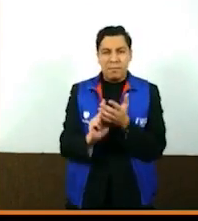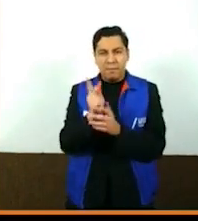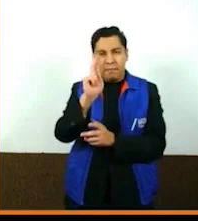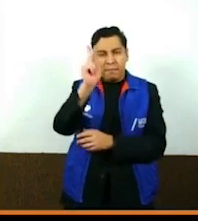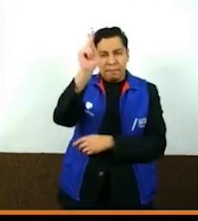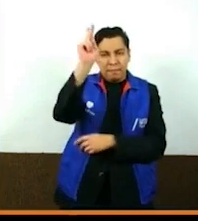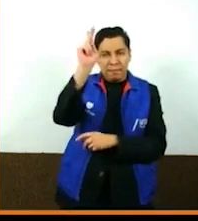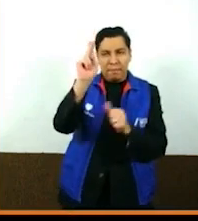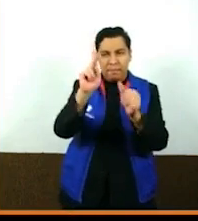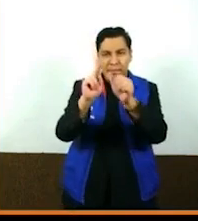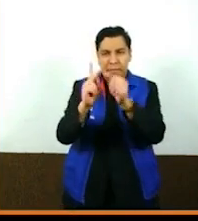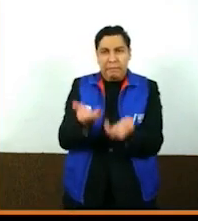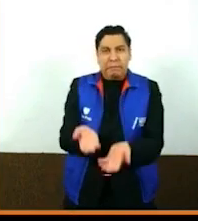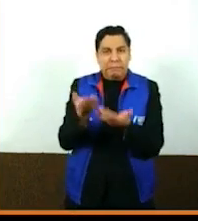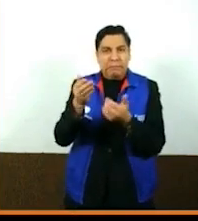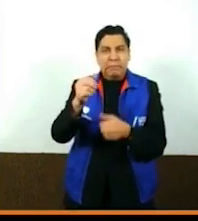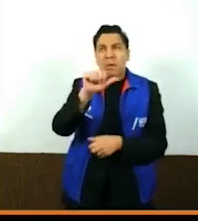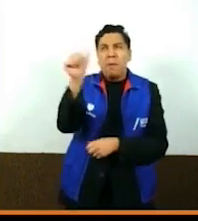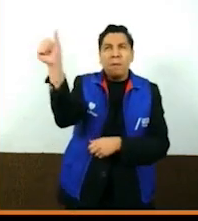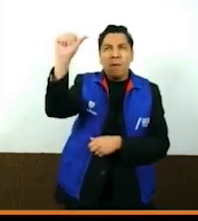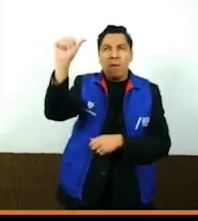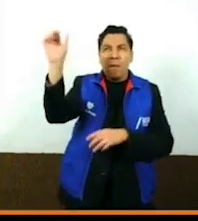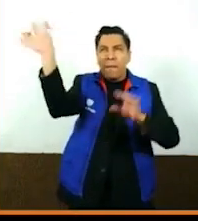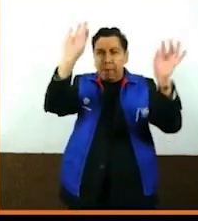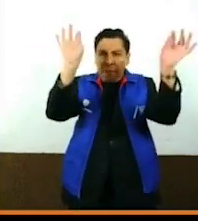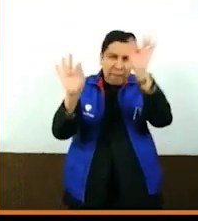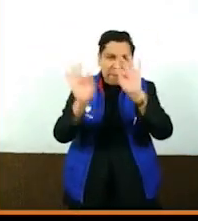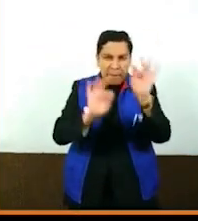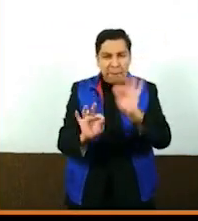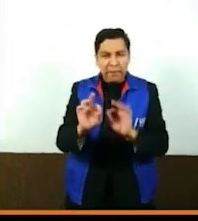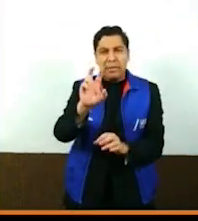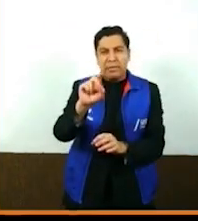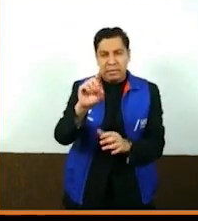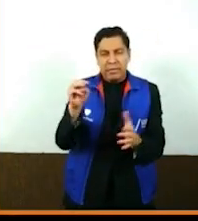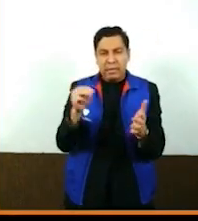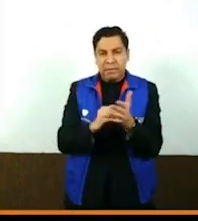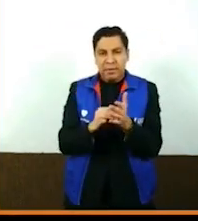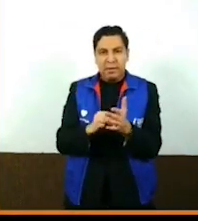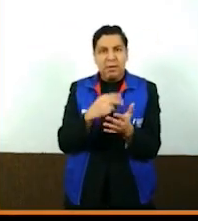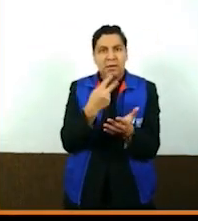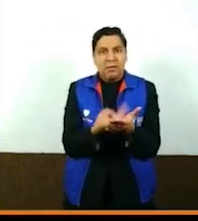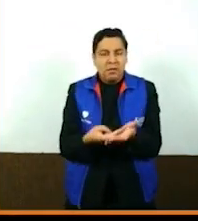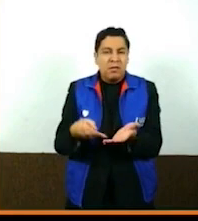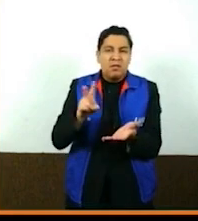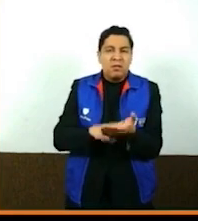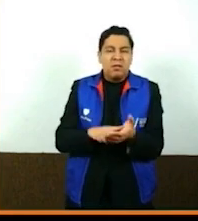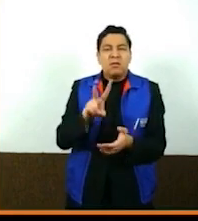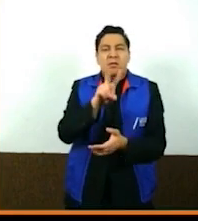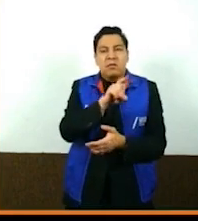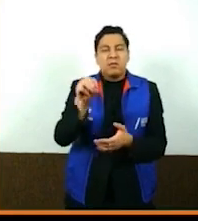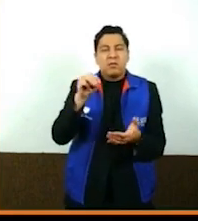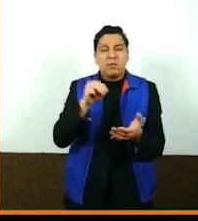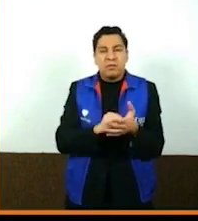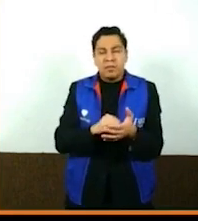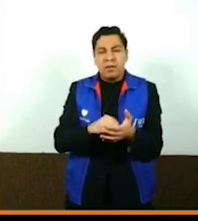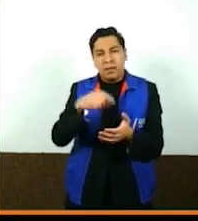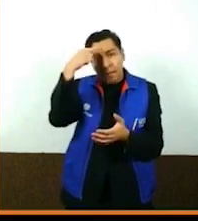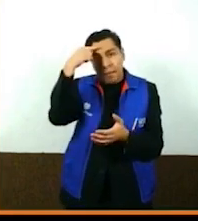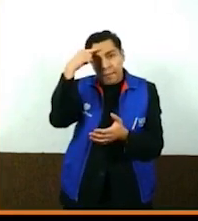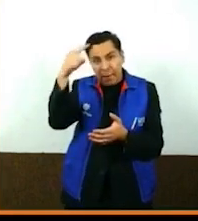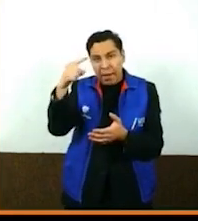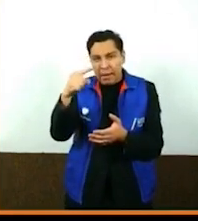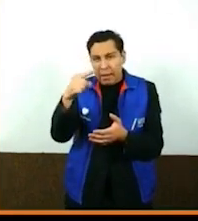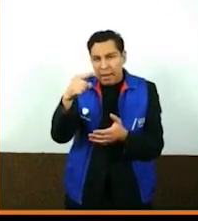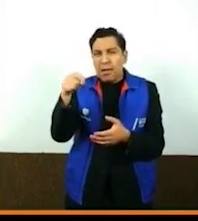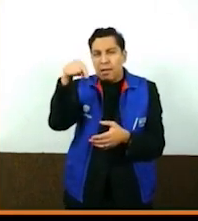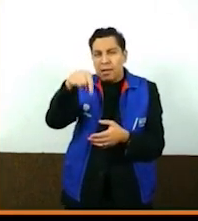aumentar la población en 30 mil abejas al inicio. Hoy en día tenemos 200 mil abejas que esas van a poder contribuir a un estudio que